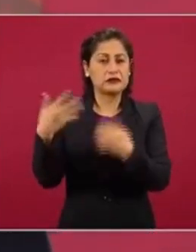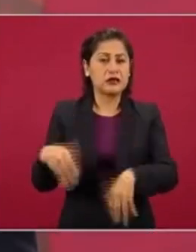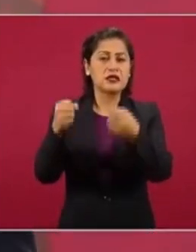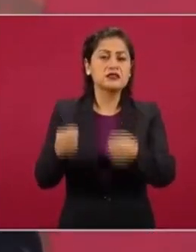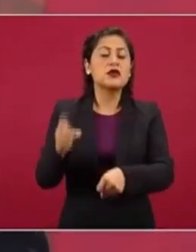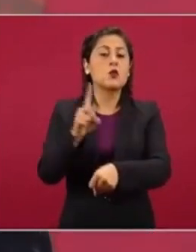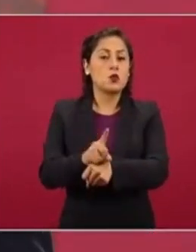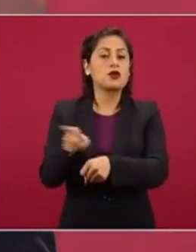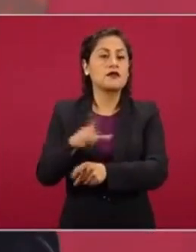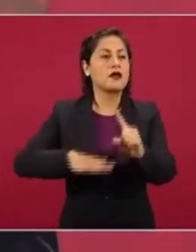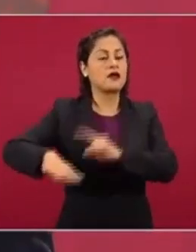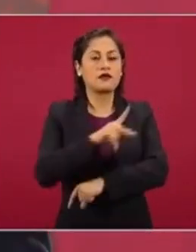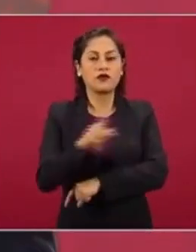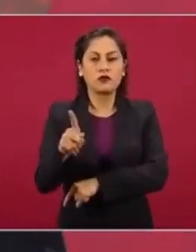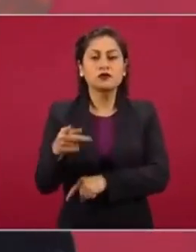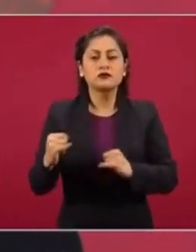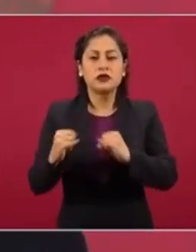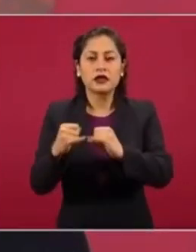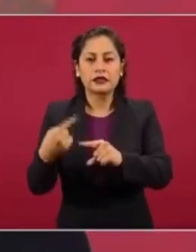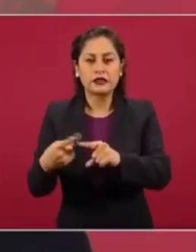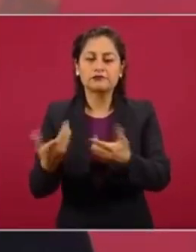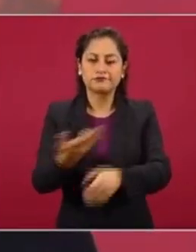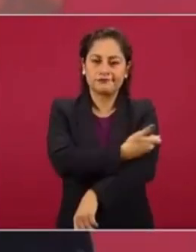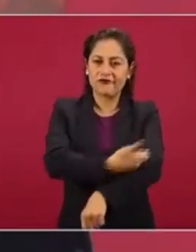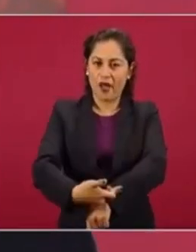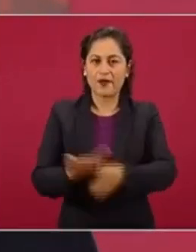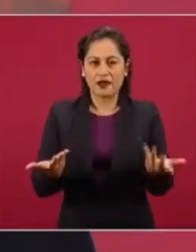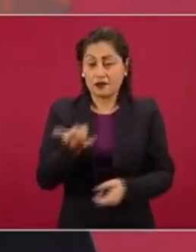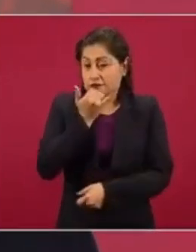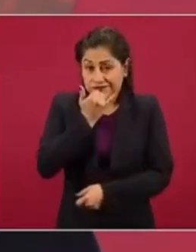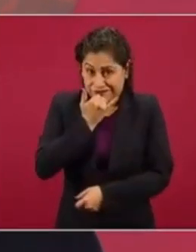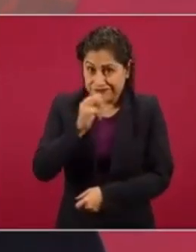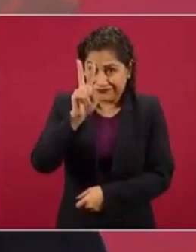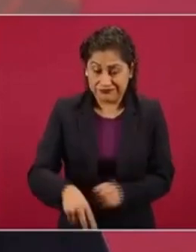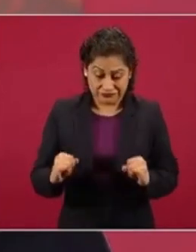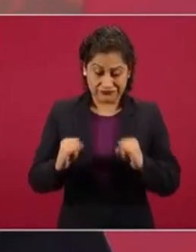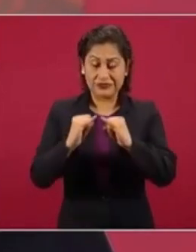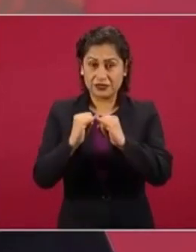seguridad social, la familia. Con todo respeto, la familia mexicana